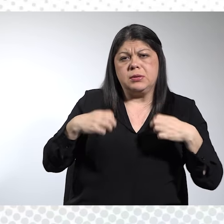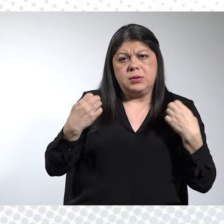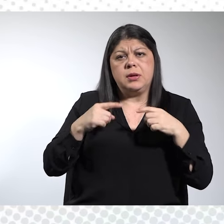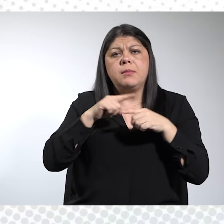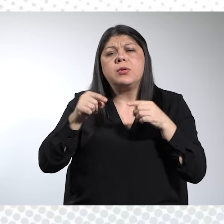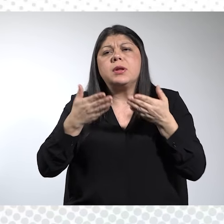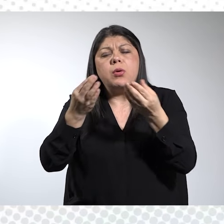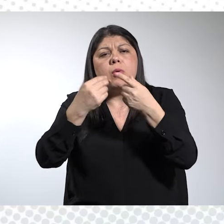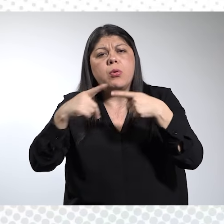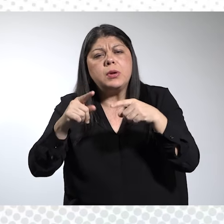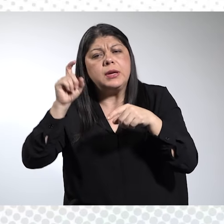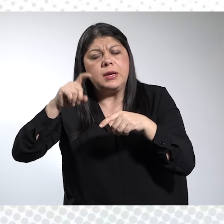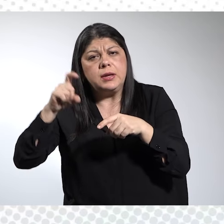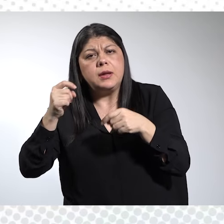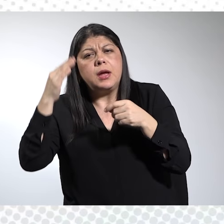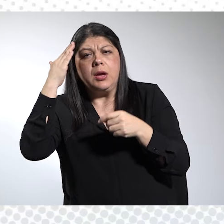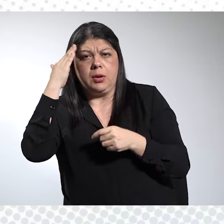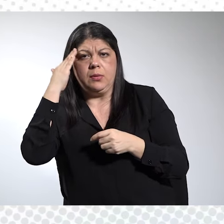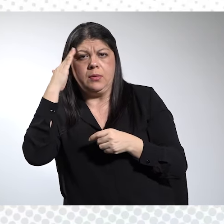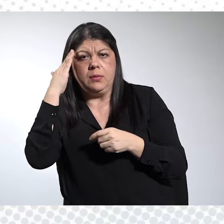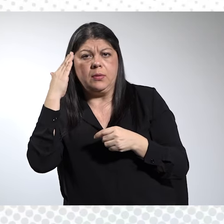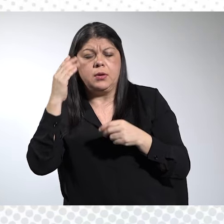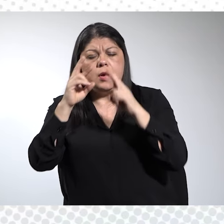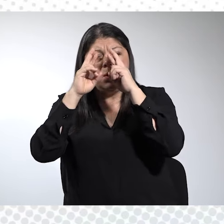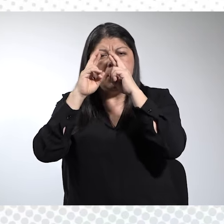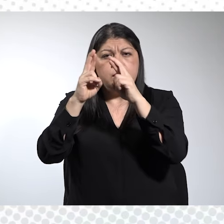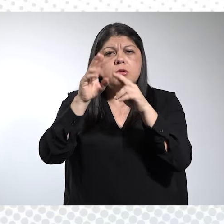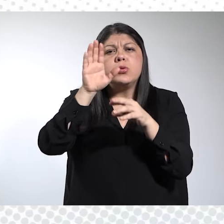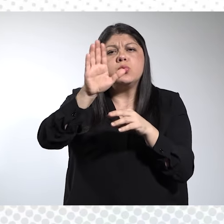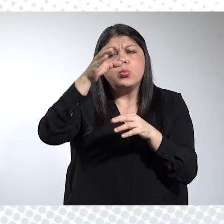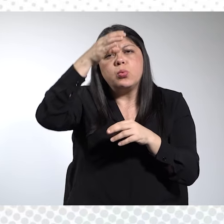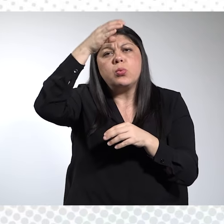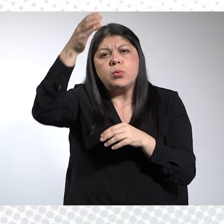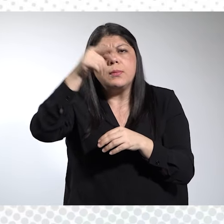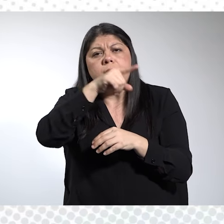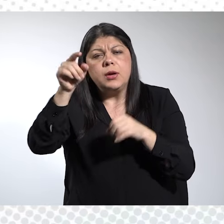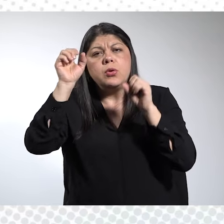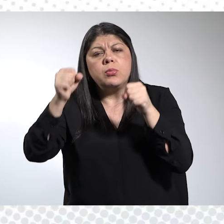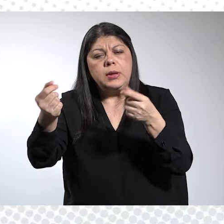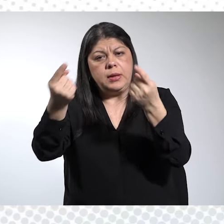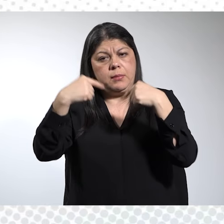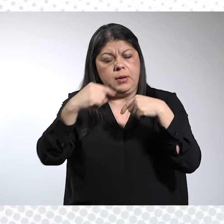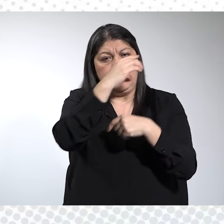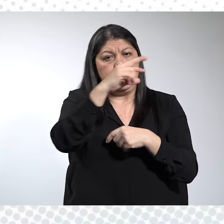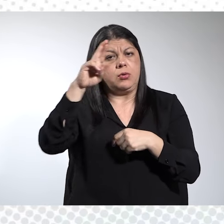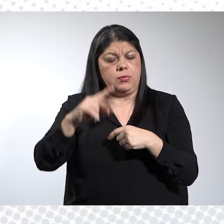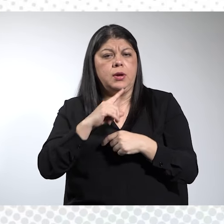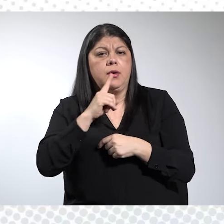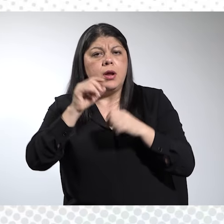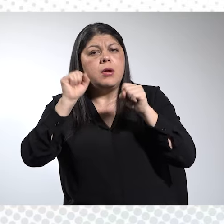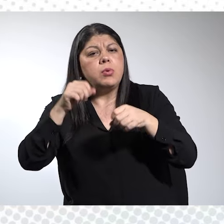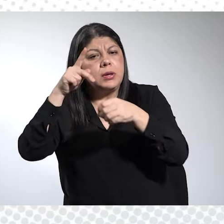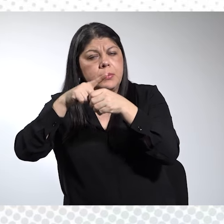asistencialismo, sino darle las oportunidades necesarias de conocimiento, respetando su cultura, para que ellos puedan venir a la Costa Rica